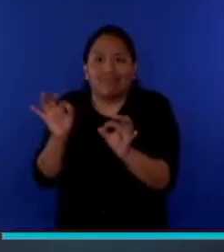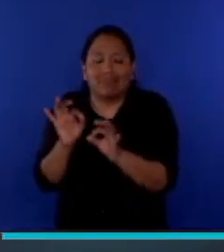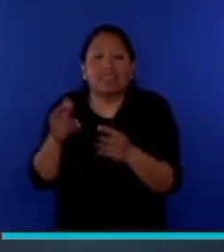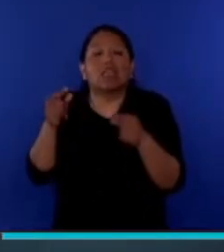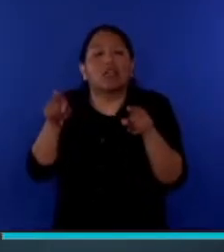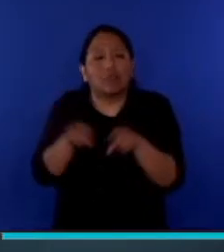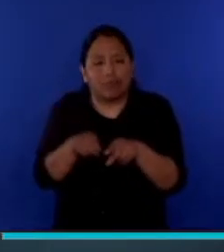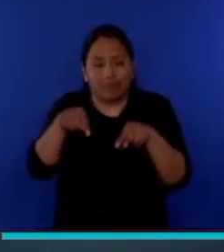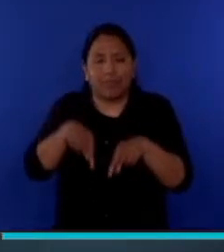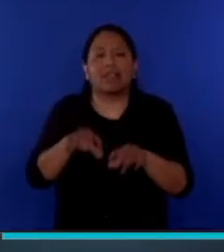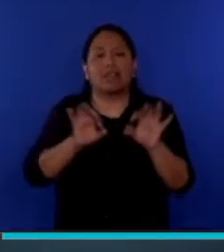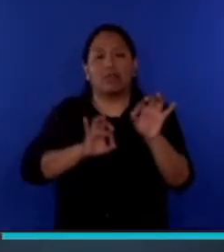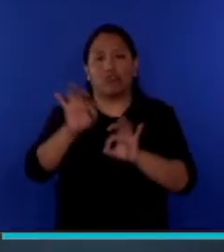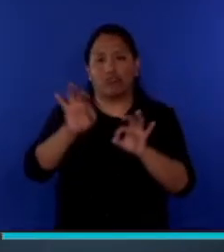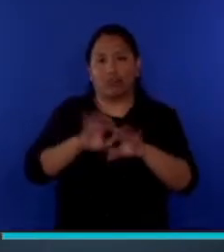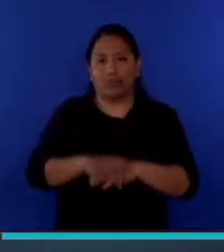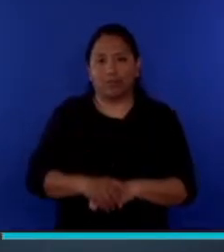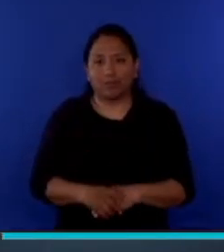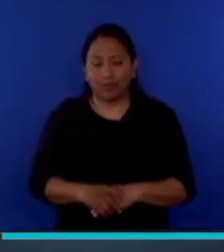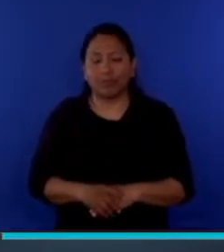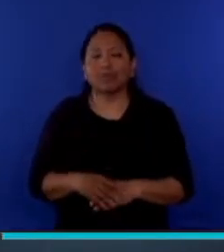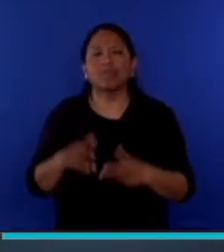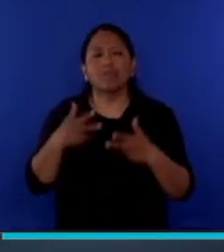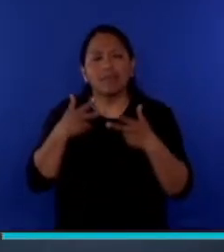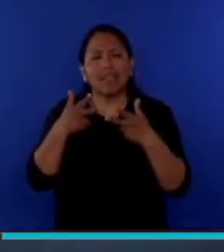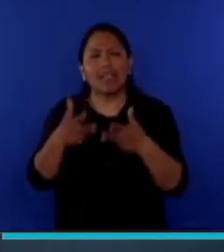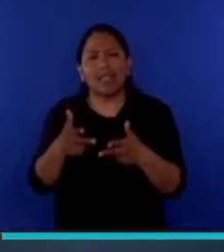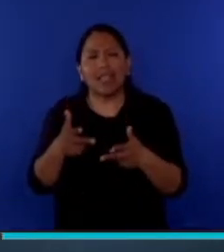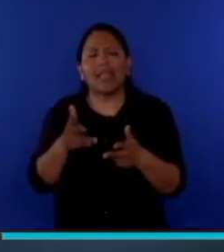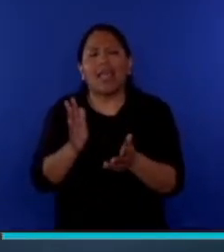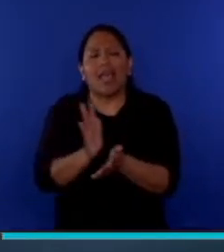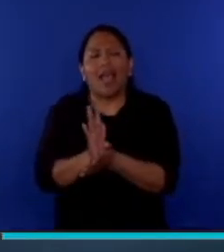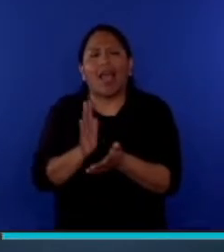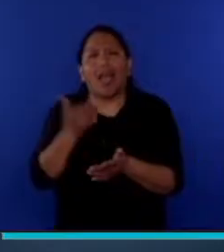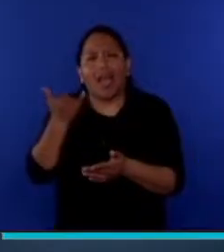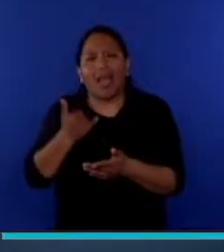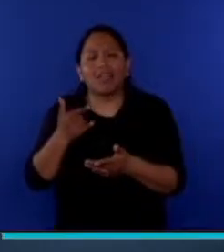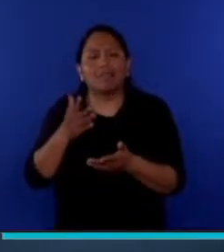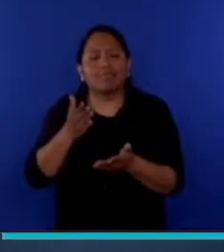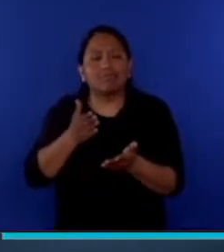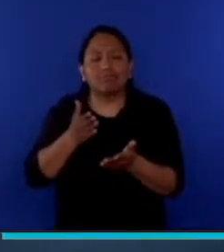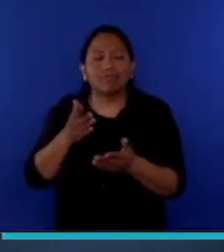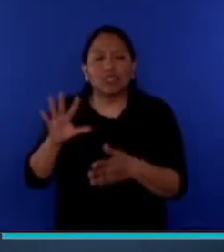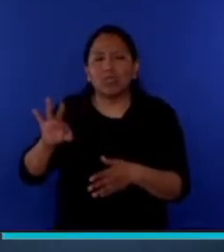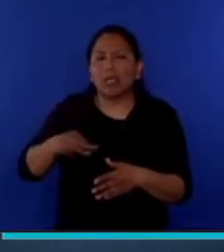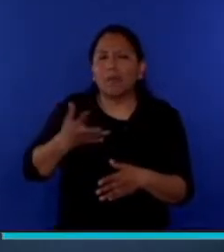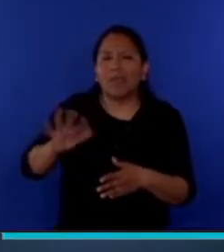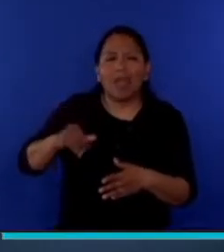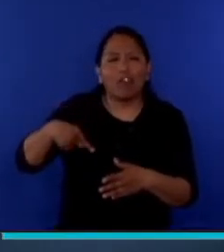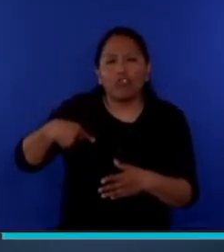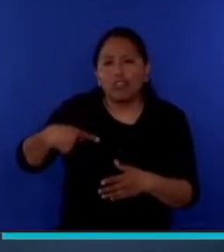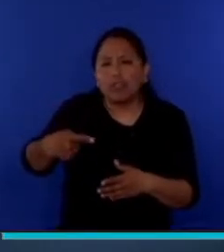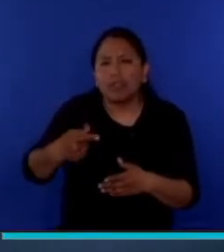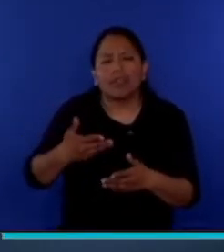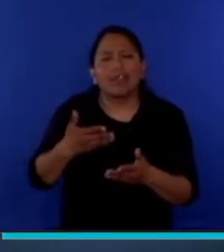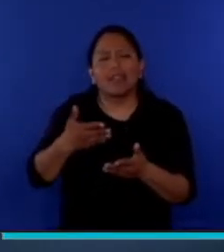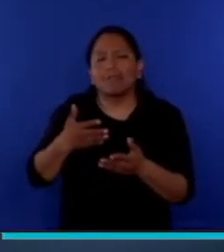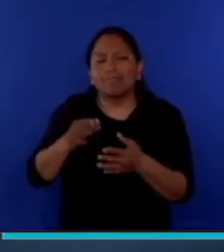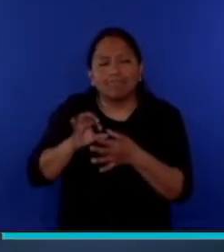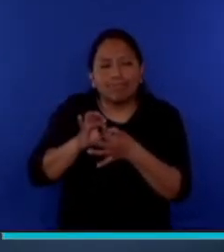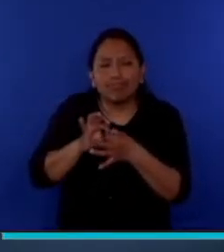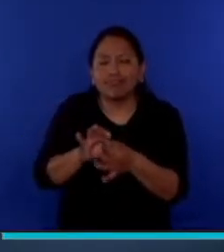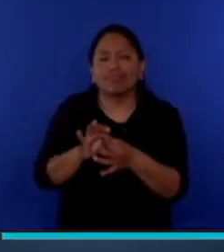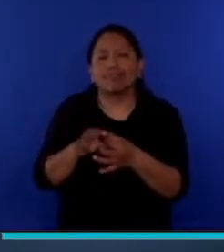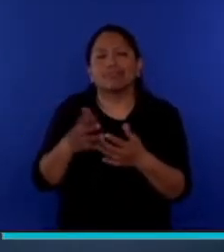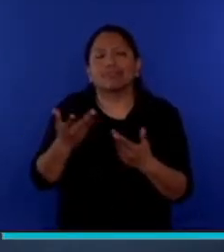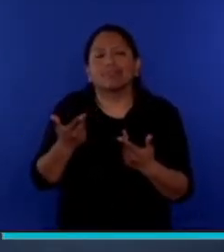se trata este proyecto. Se trata de decir, hay una trazabilidad en nuestra vida cotidiana que pareciera parte de la lógica, pero a veces no